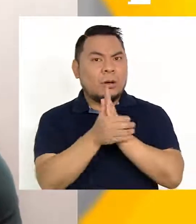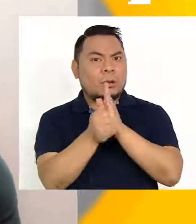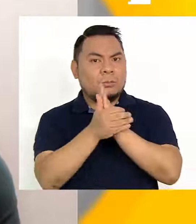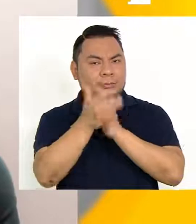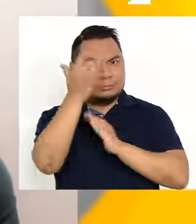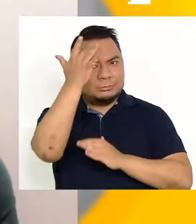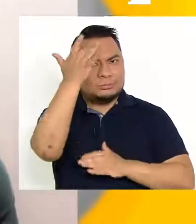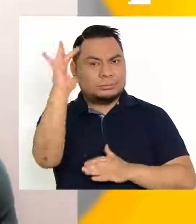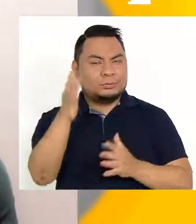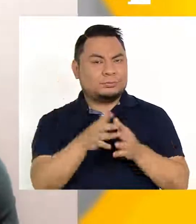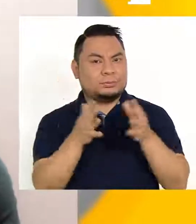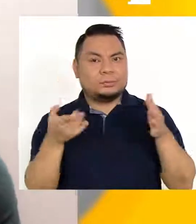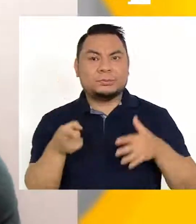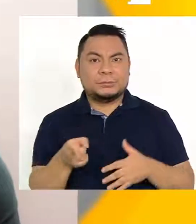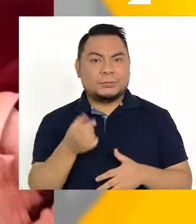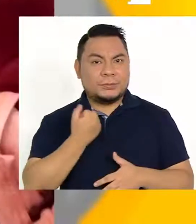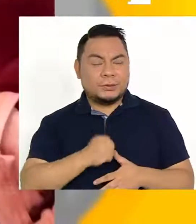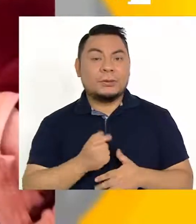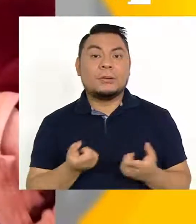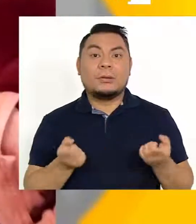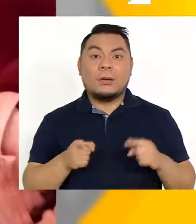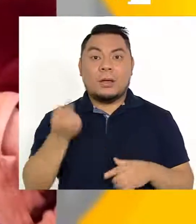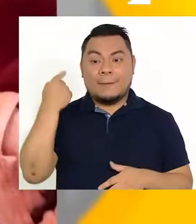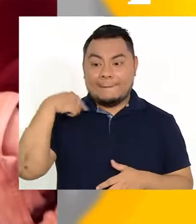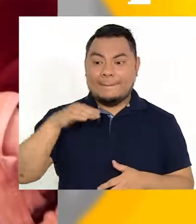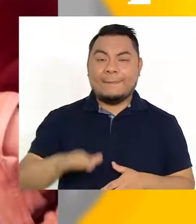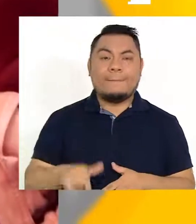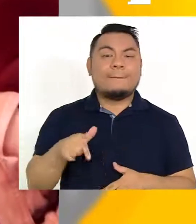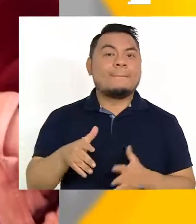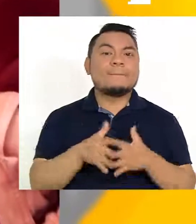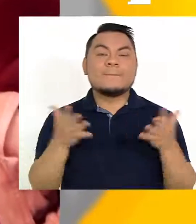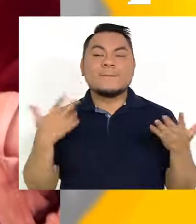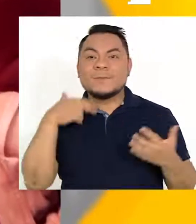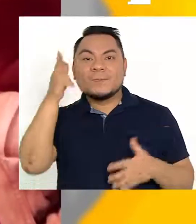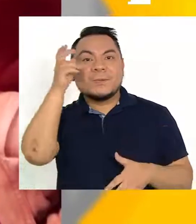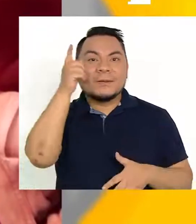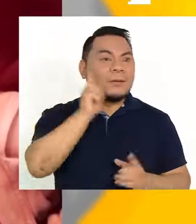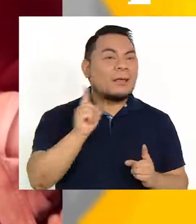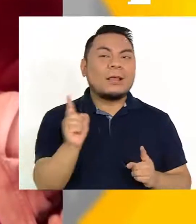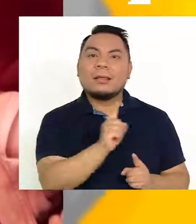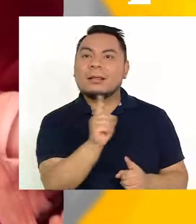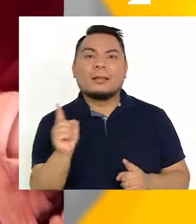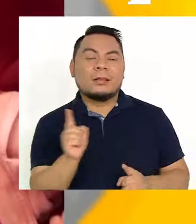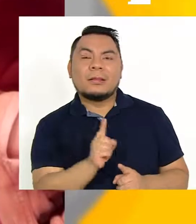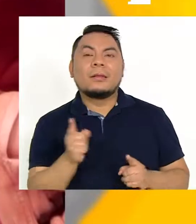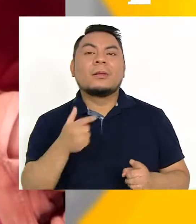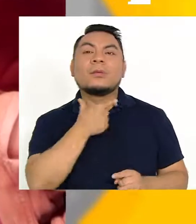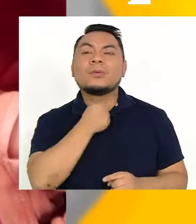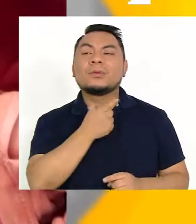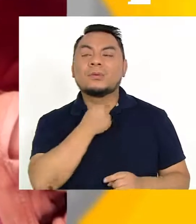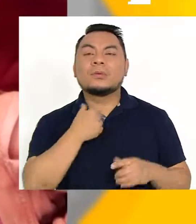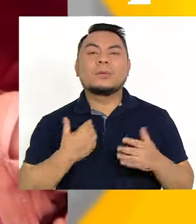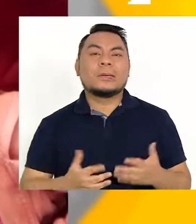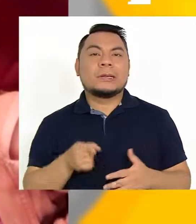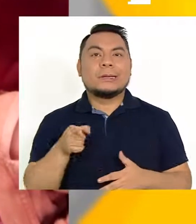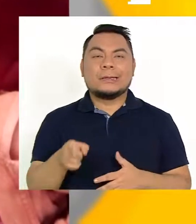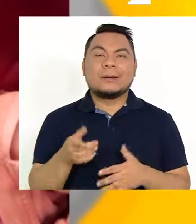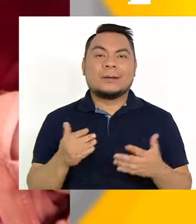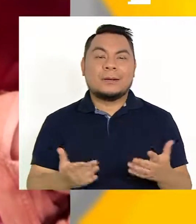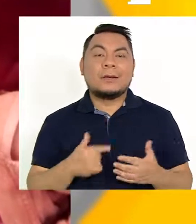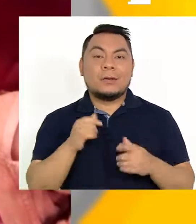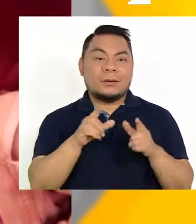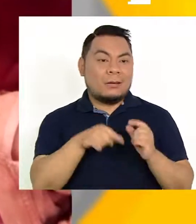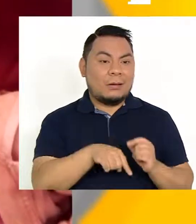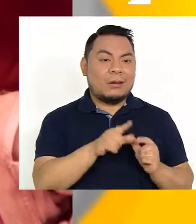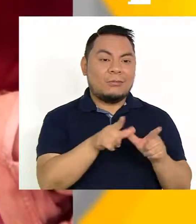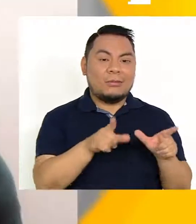hábil, muy inteligente. Cuando él era pequeño era muy hiperactivo, le gustaba estar